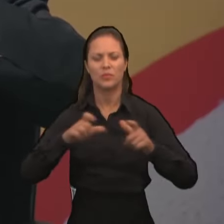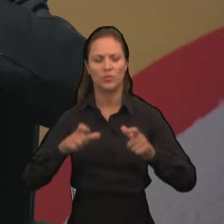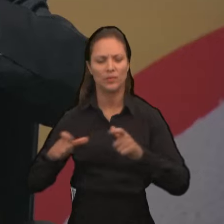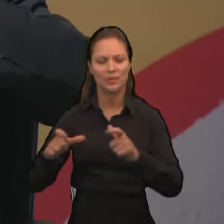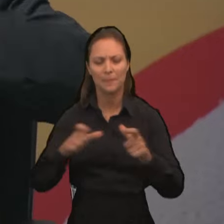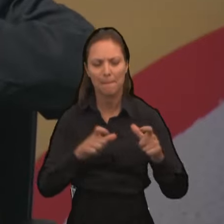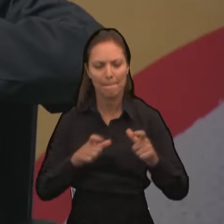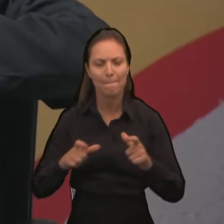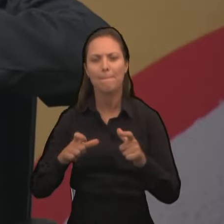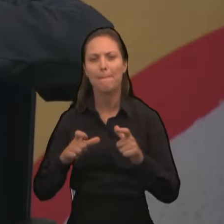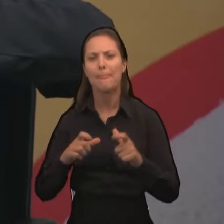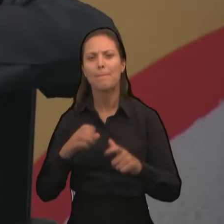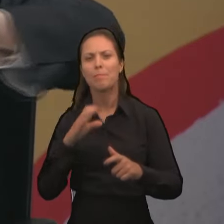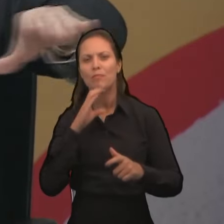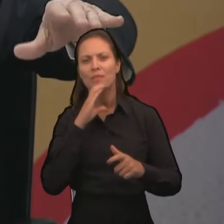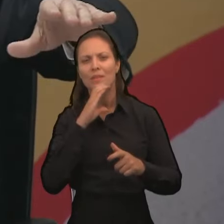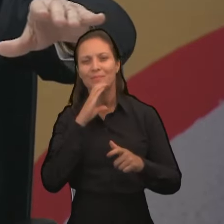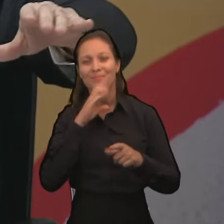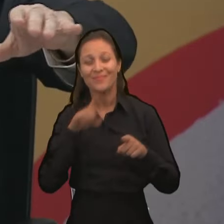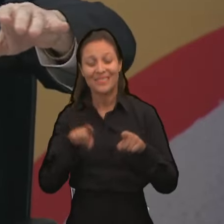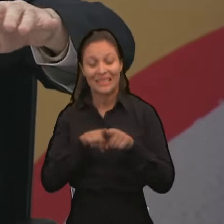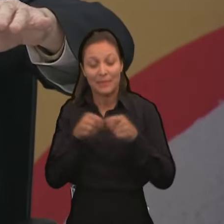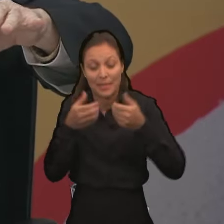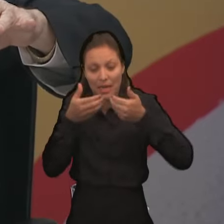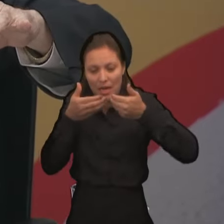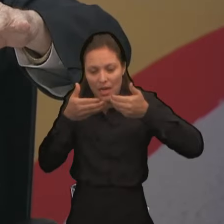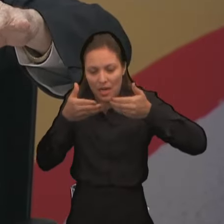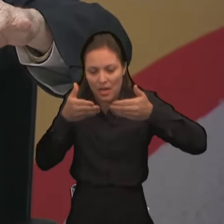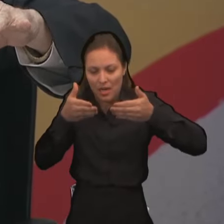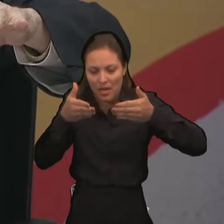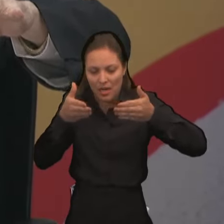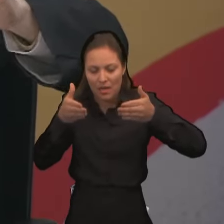información y el espacio público, también abrió